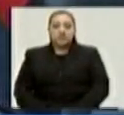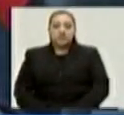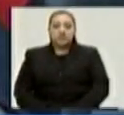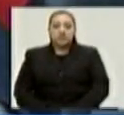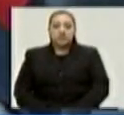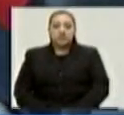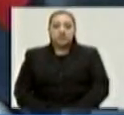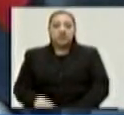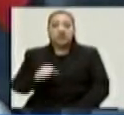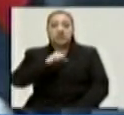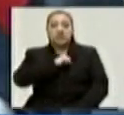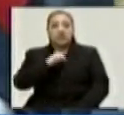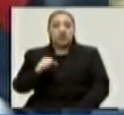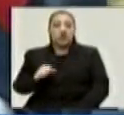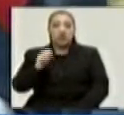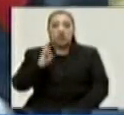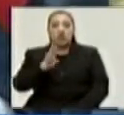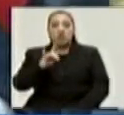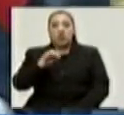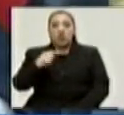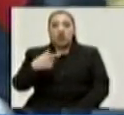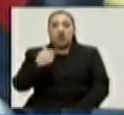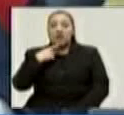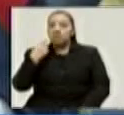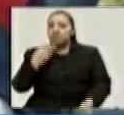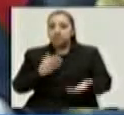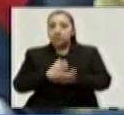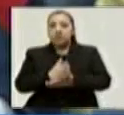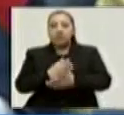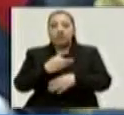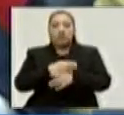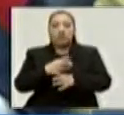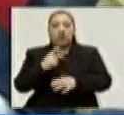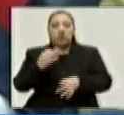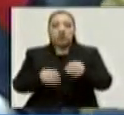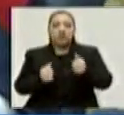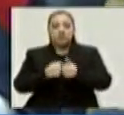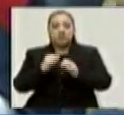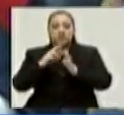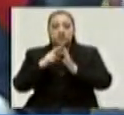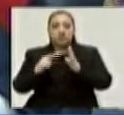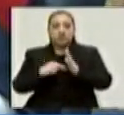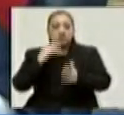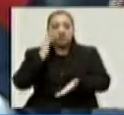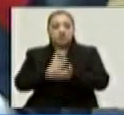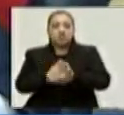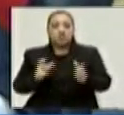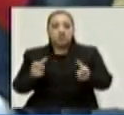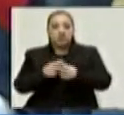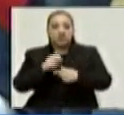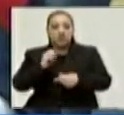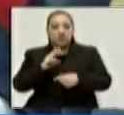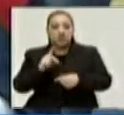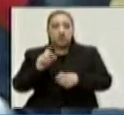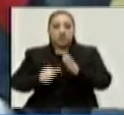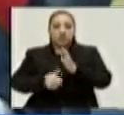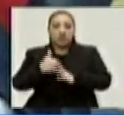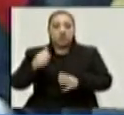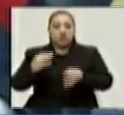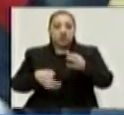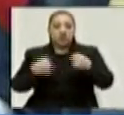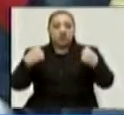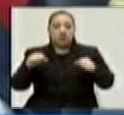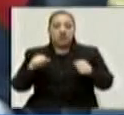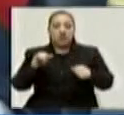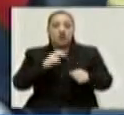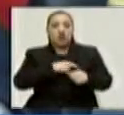El señor Manuel Burga interpone demanda de nulidad de acto jurídico de las resoluciones de sanción del Consejo de Superior de Justicia